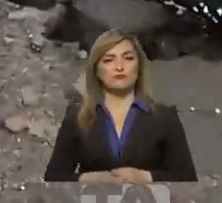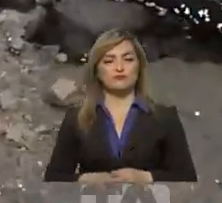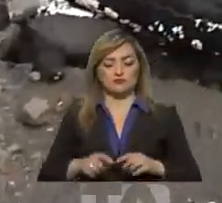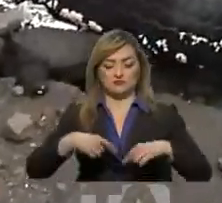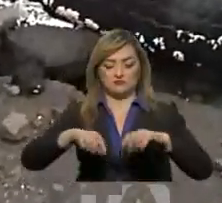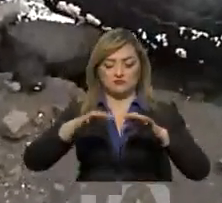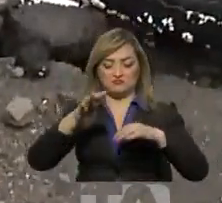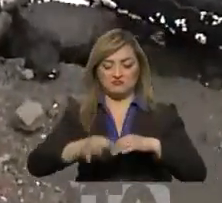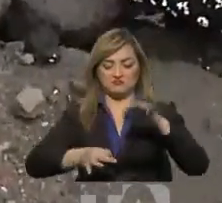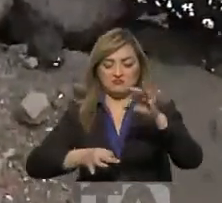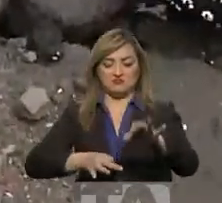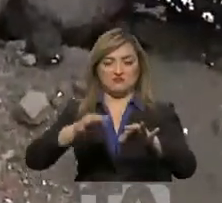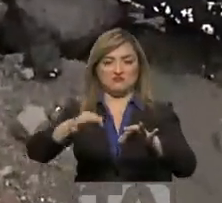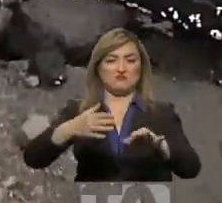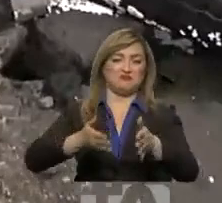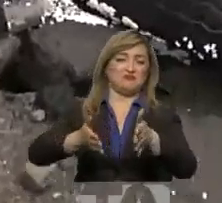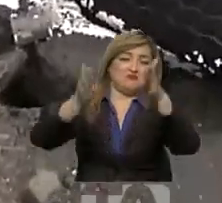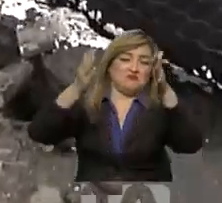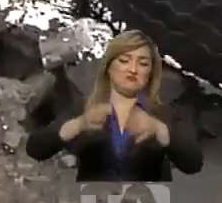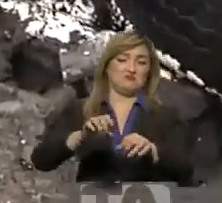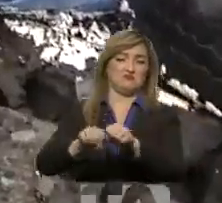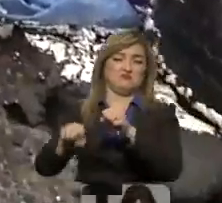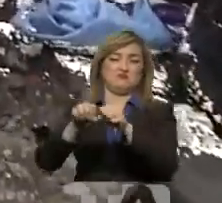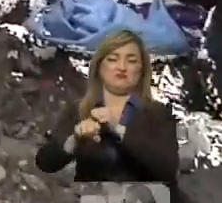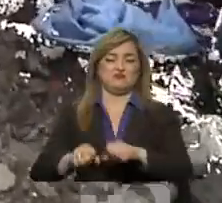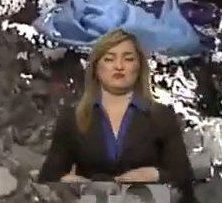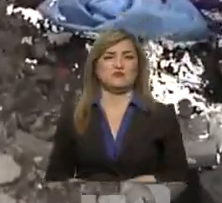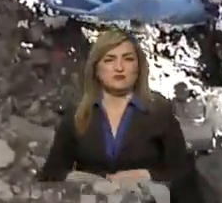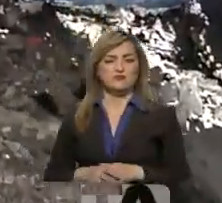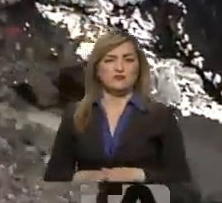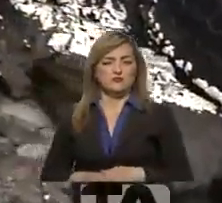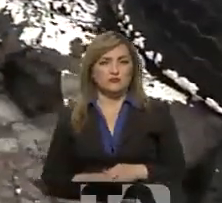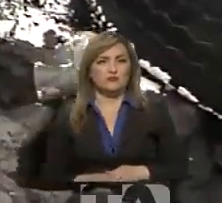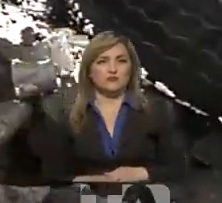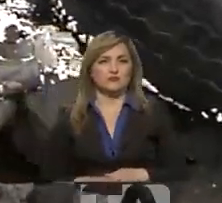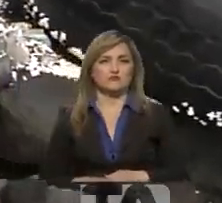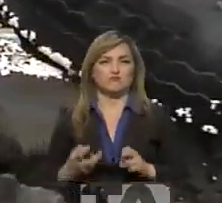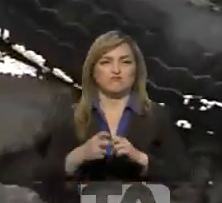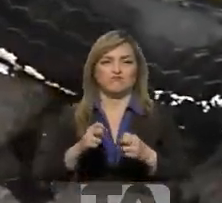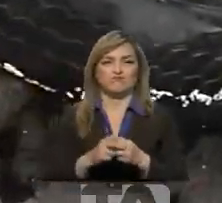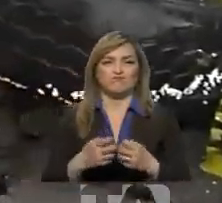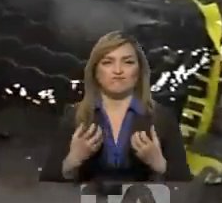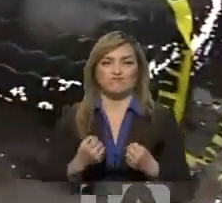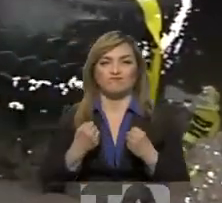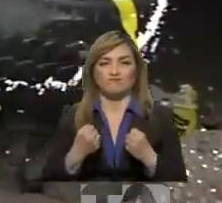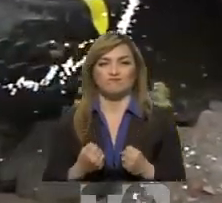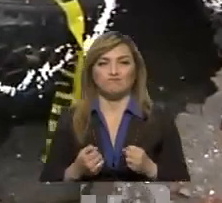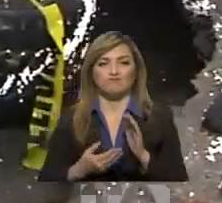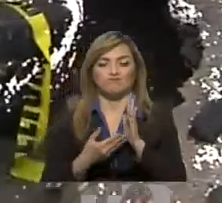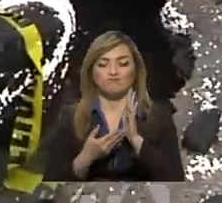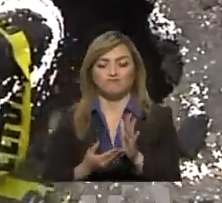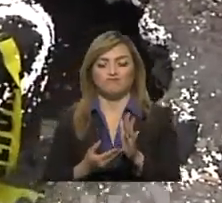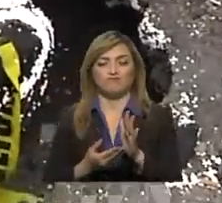ruptura de varios puestos de la vía que generan mucha problemática. Tenemos ruptura